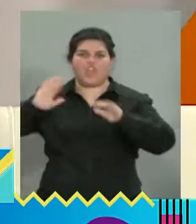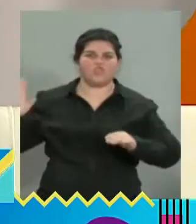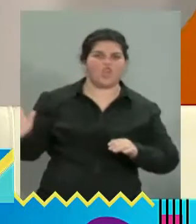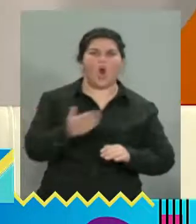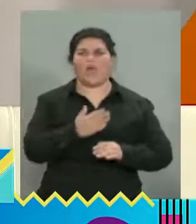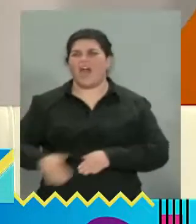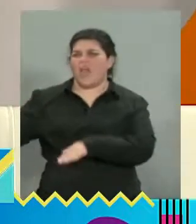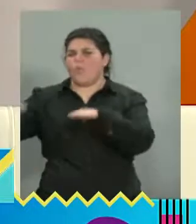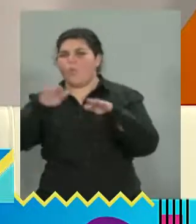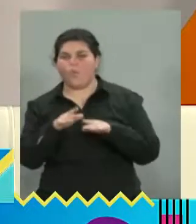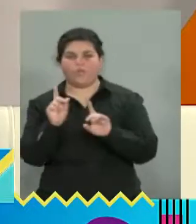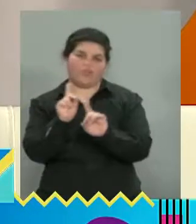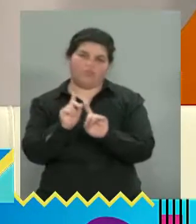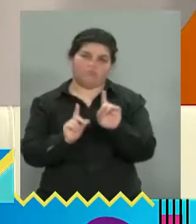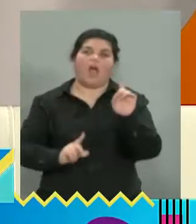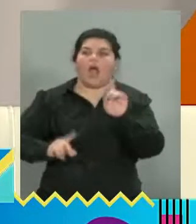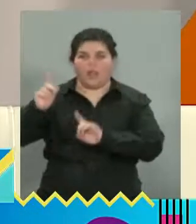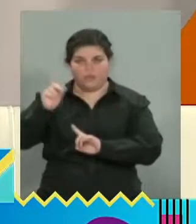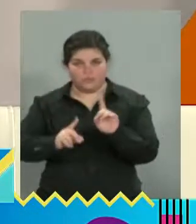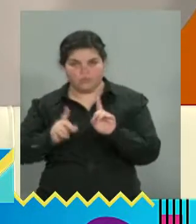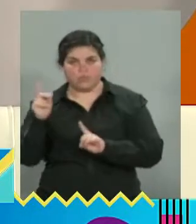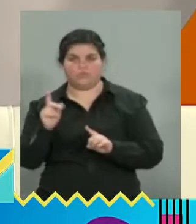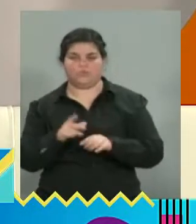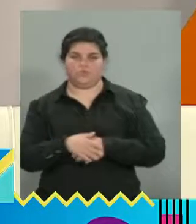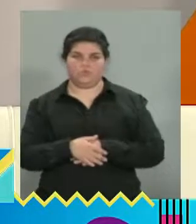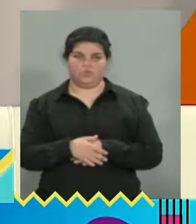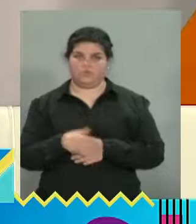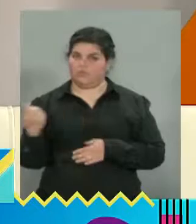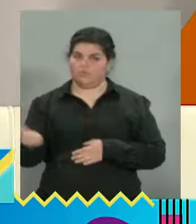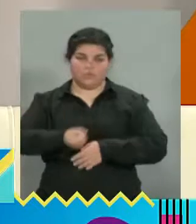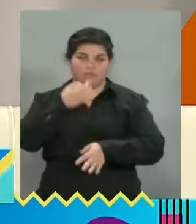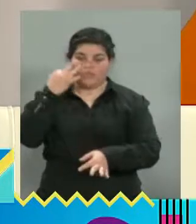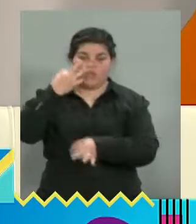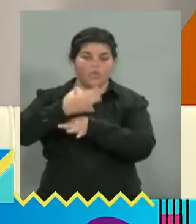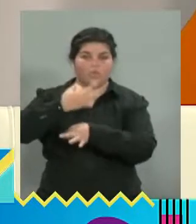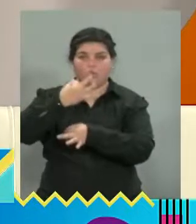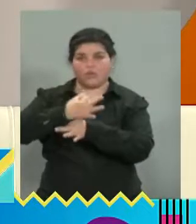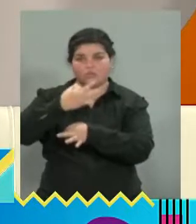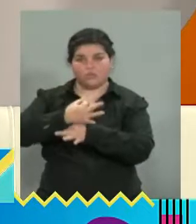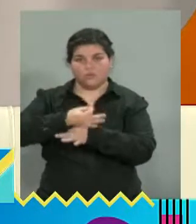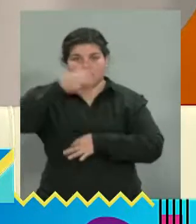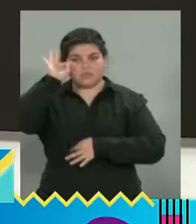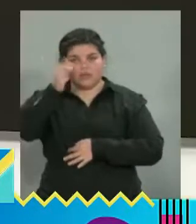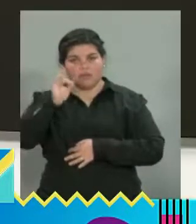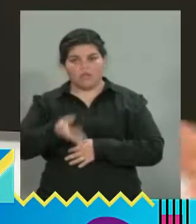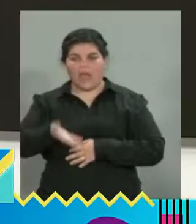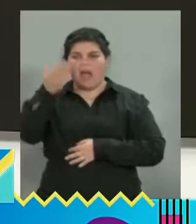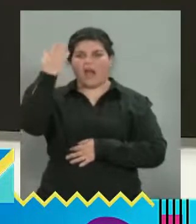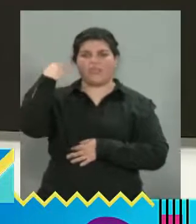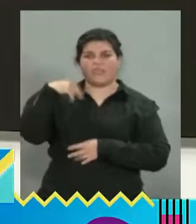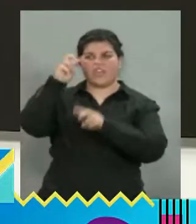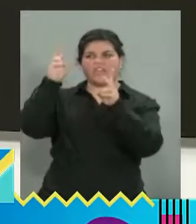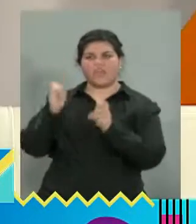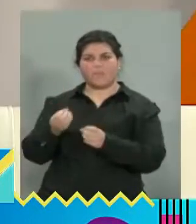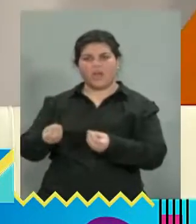también tiene que ver con, insisto, educación de cómo se trabajaba el tema en su momento, tal